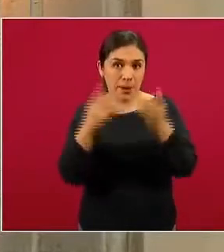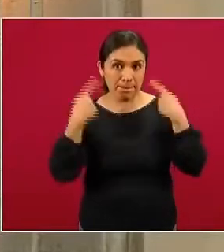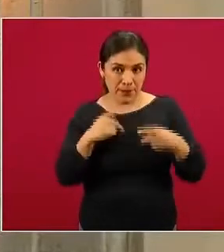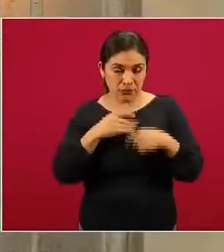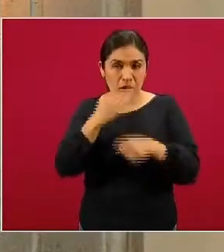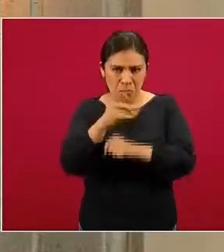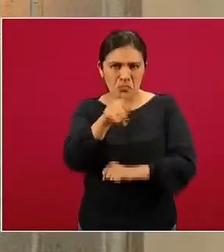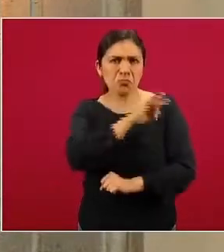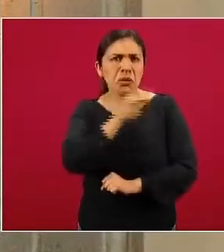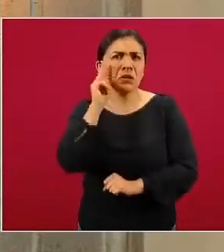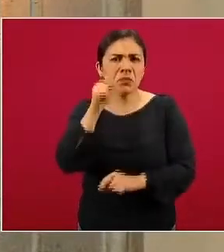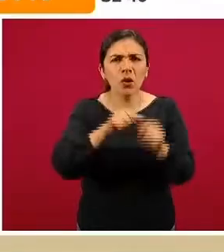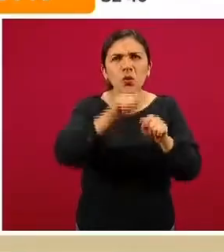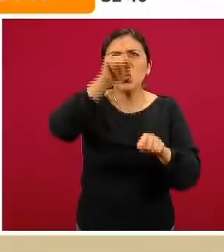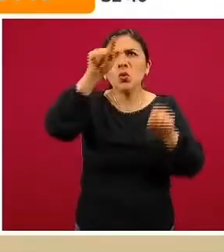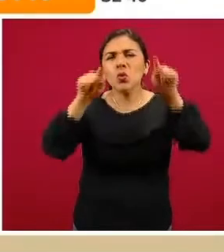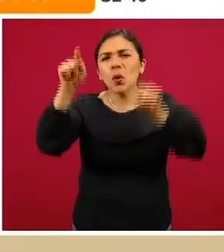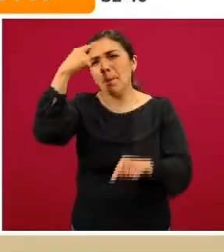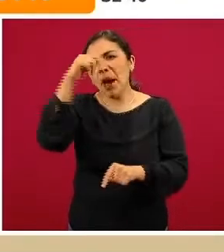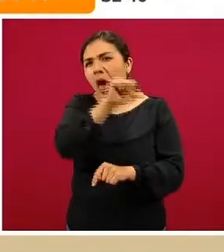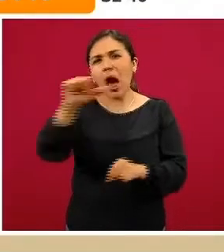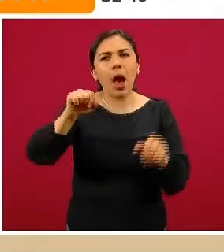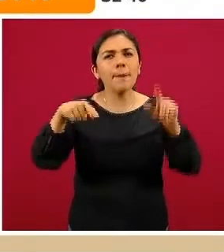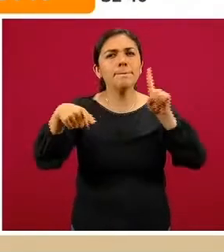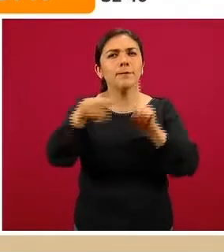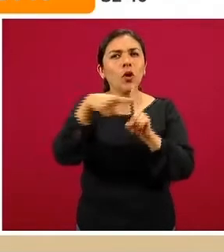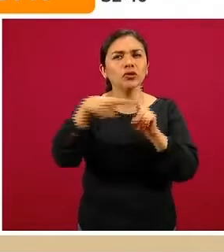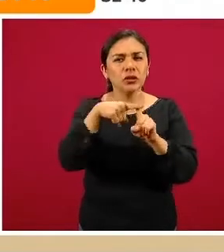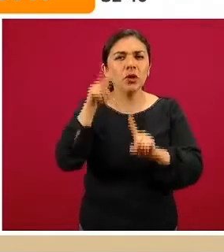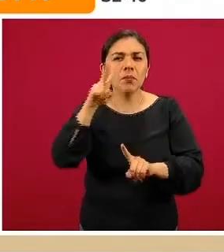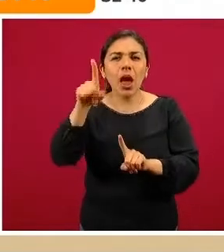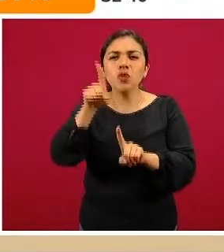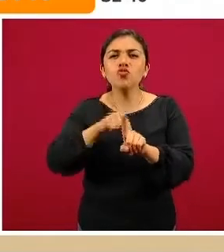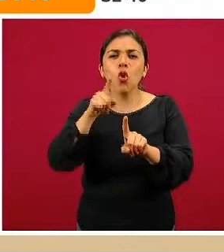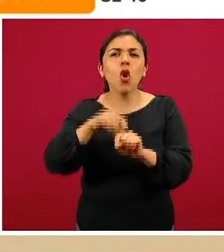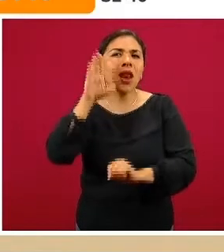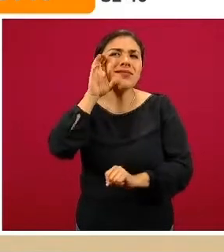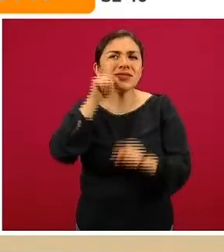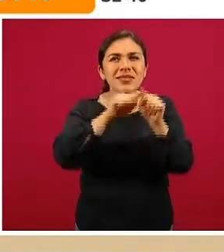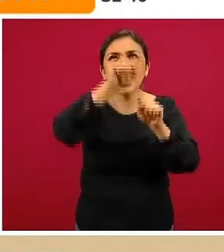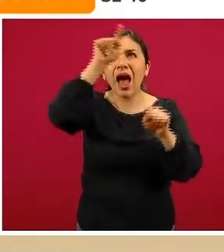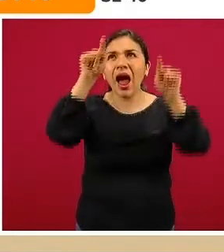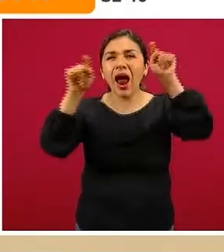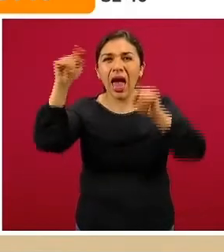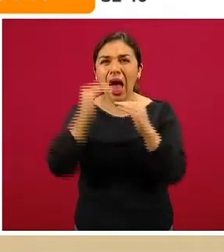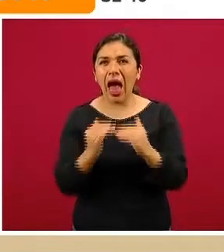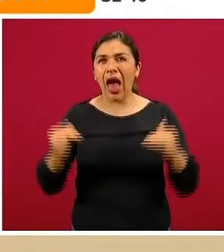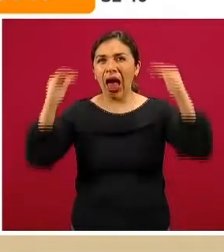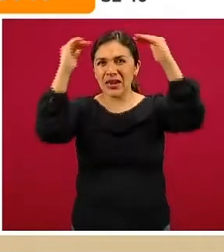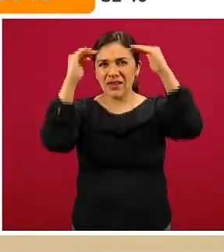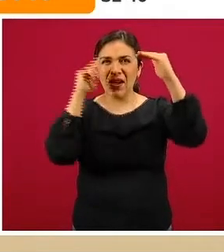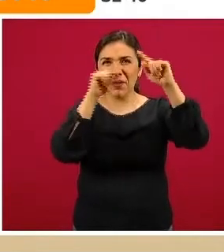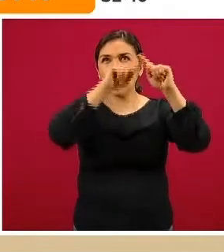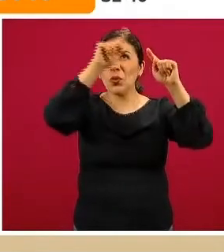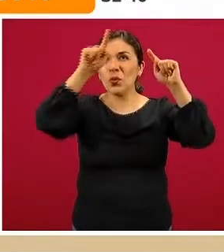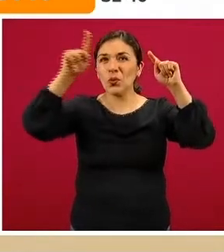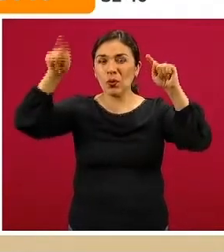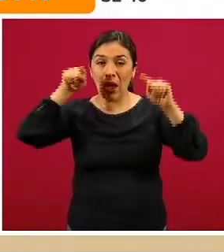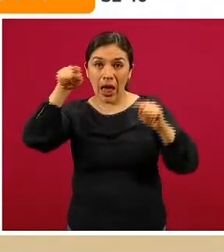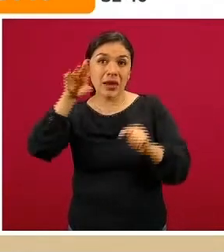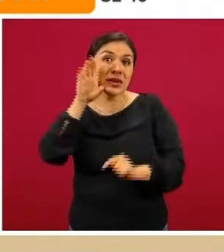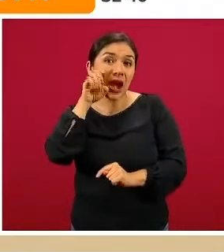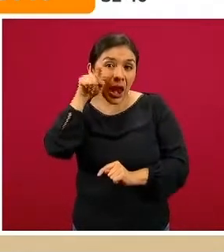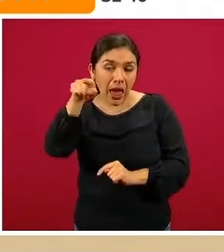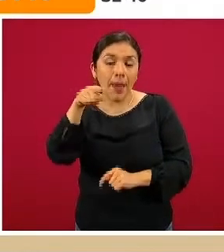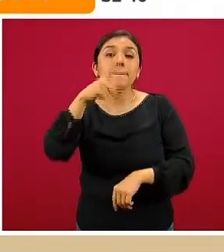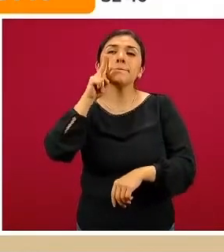la curva de positividad, en este caso es la línea de color naranja que está hasta la parte superior.